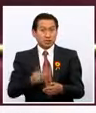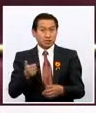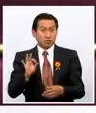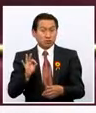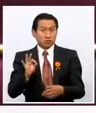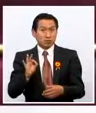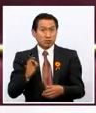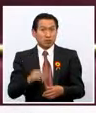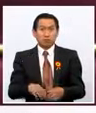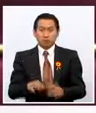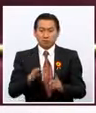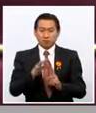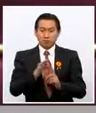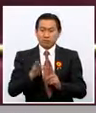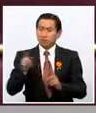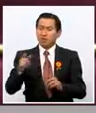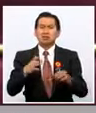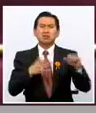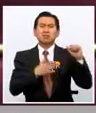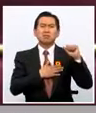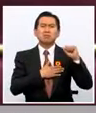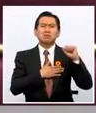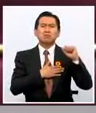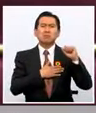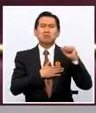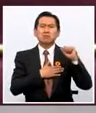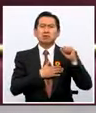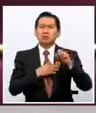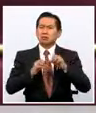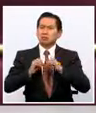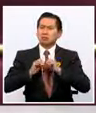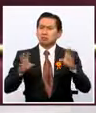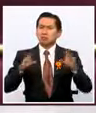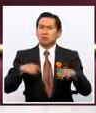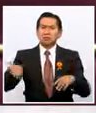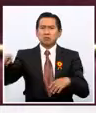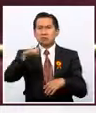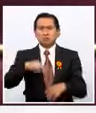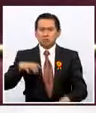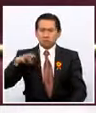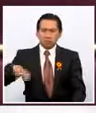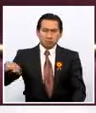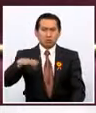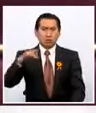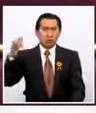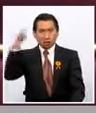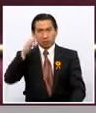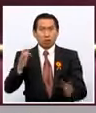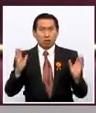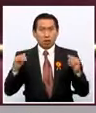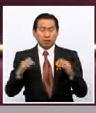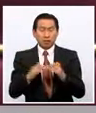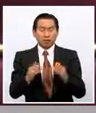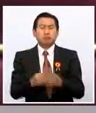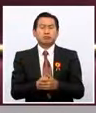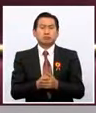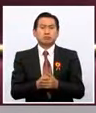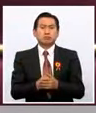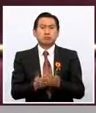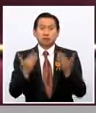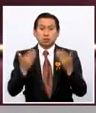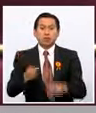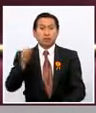una frase del mas ensordecía los vecindarios del alto y de la paz ahora